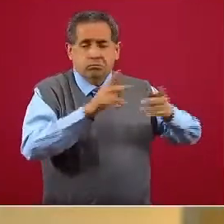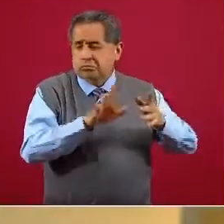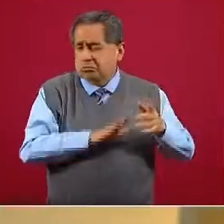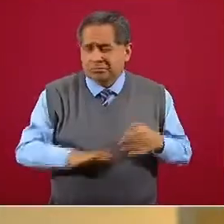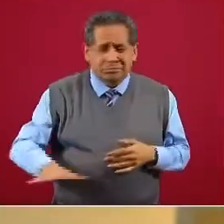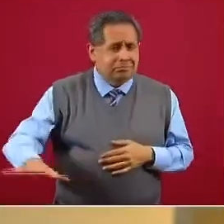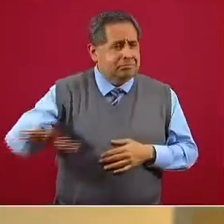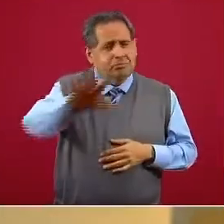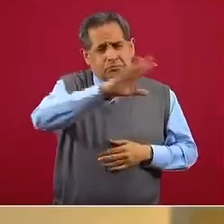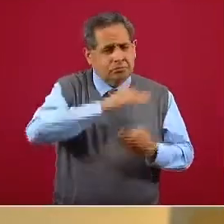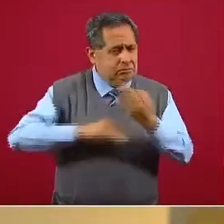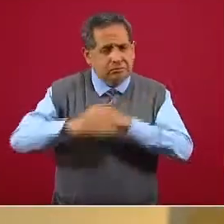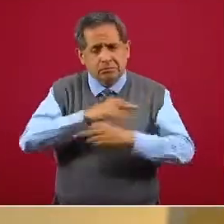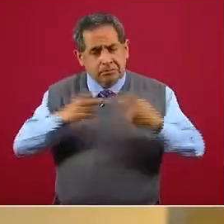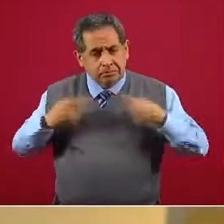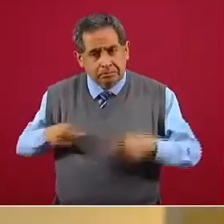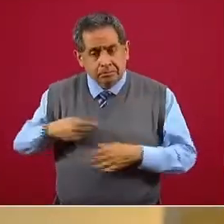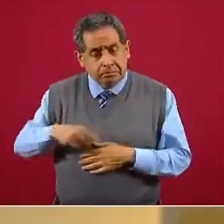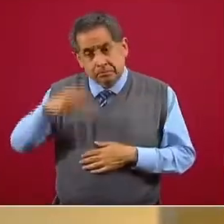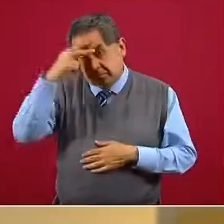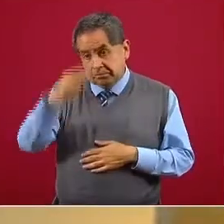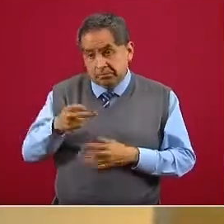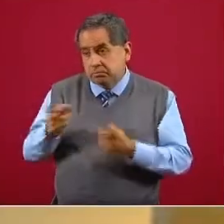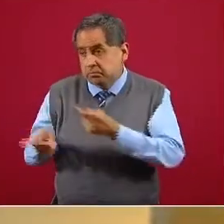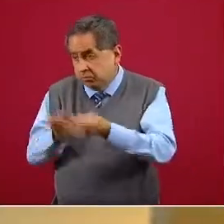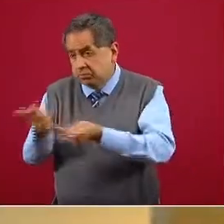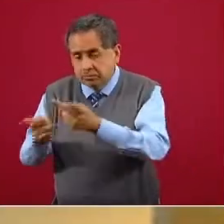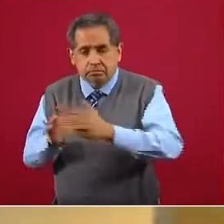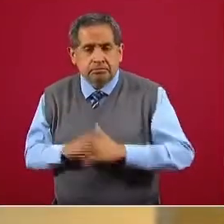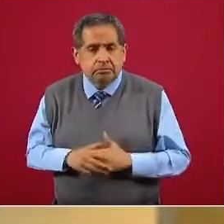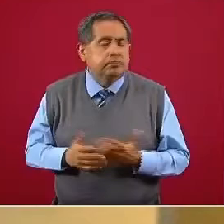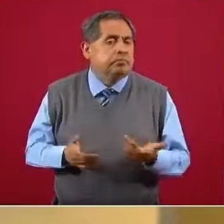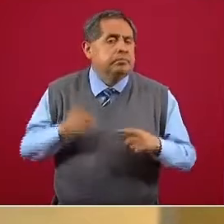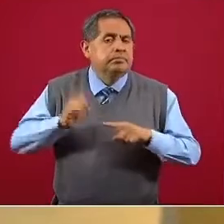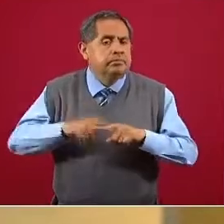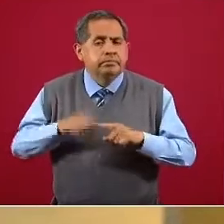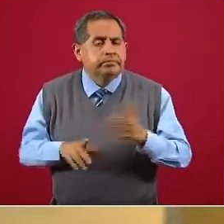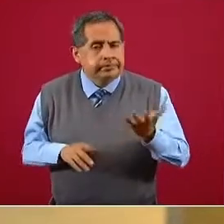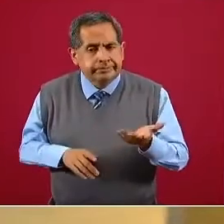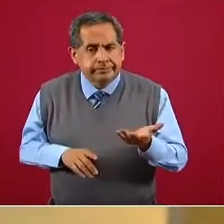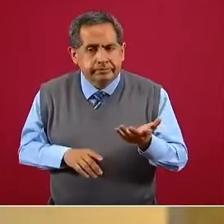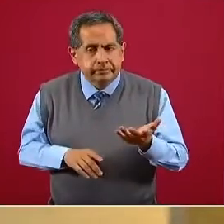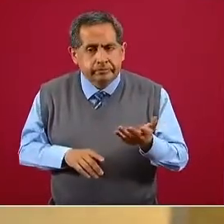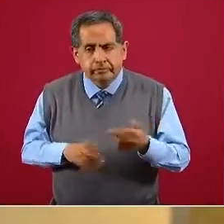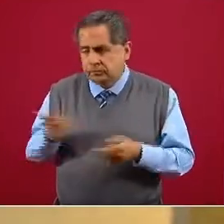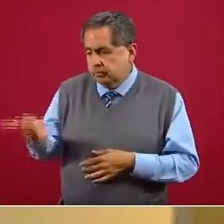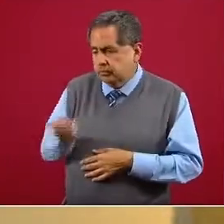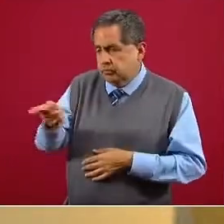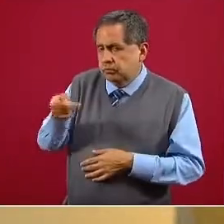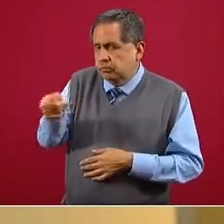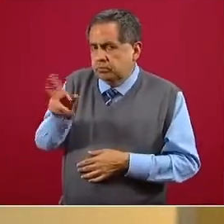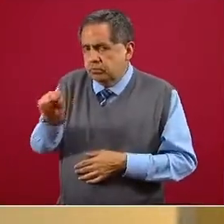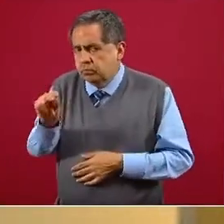todos los habitantes de los hogares. Les quiero aquí mencionar que quedan fuera todos aquellos lugares donde